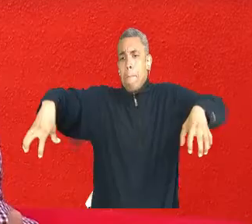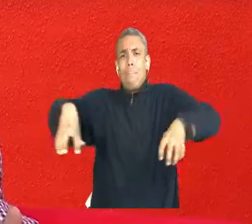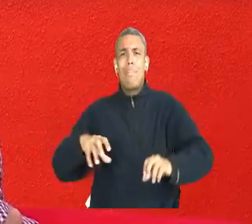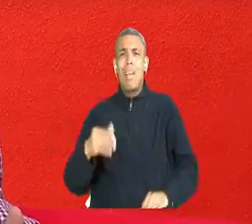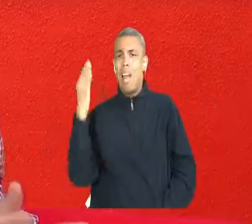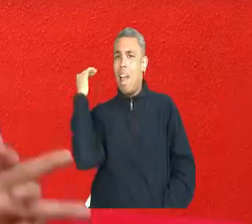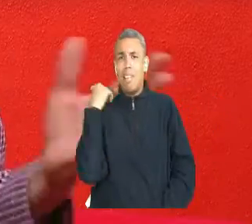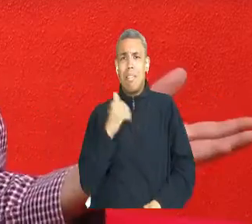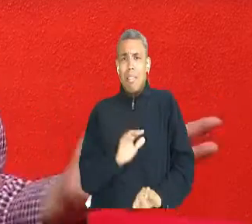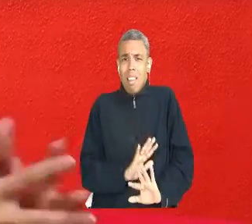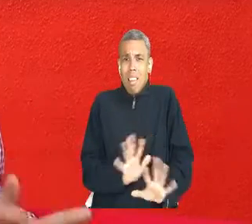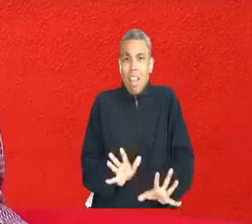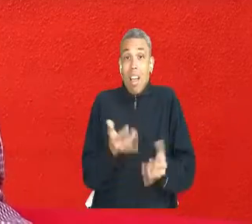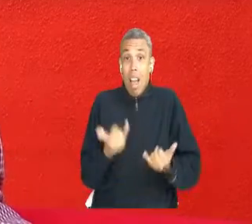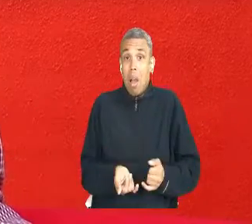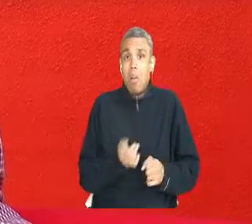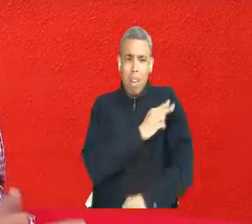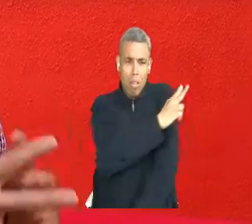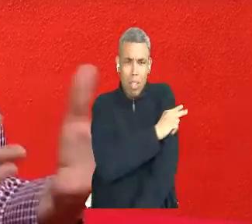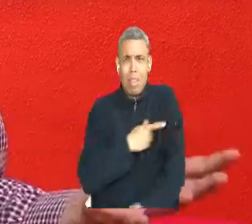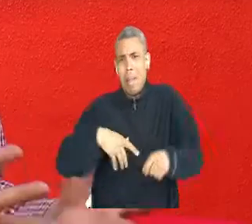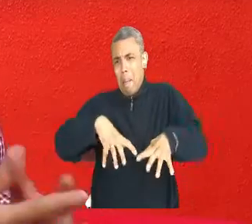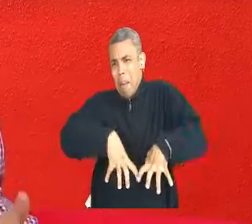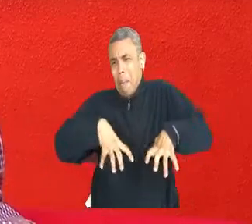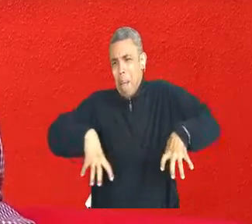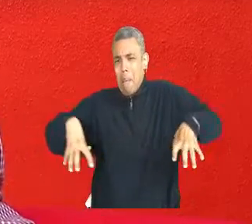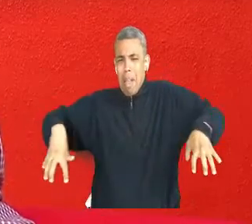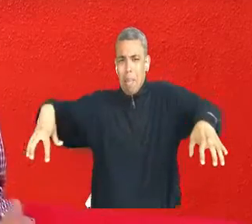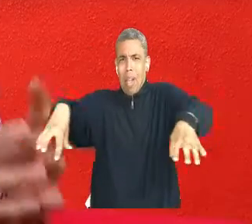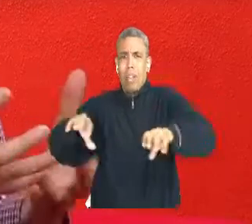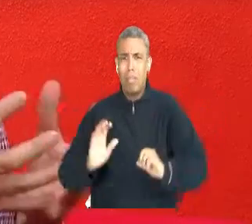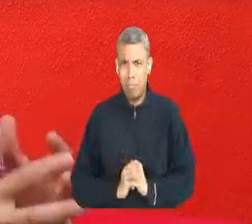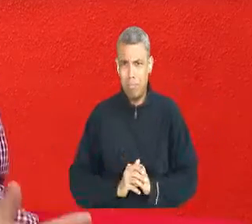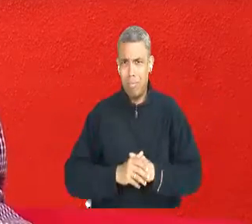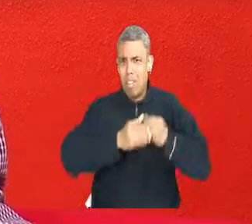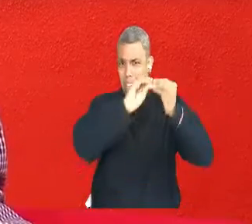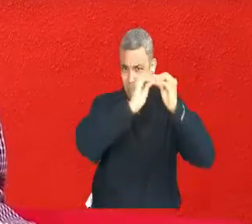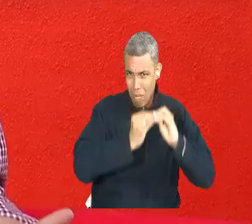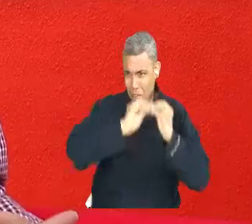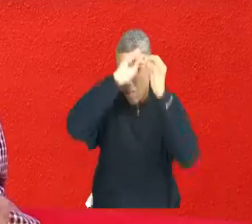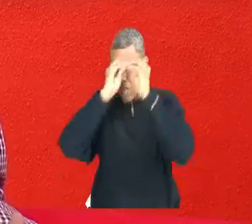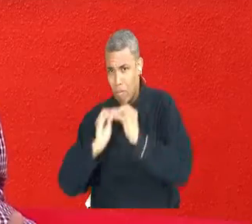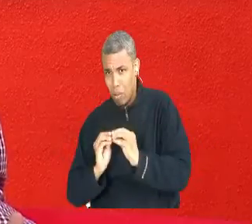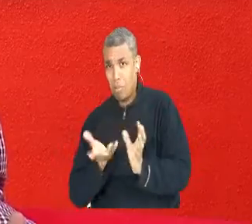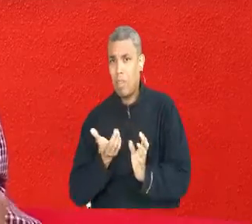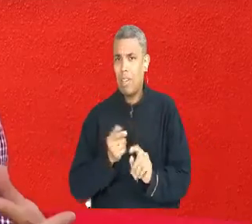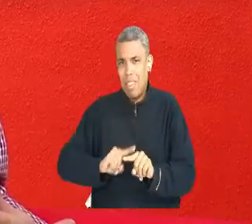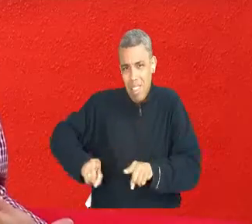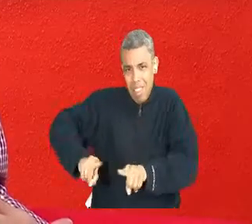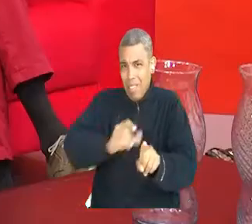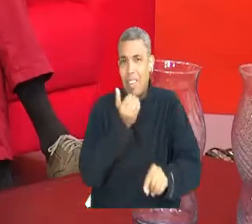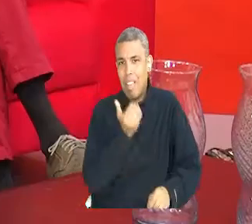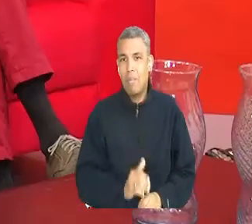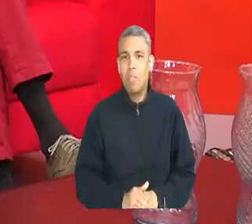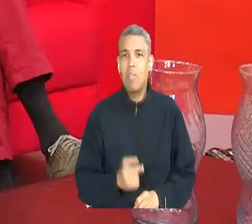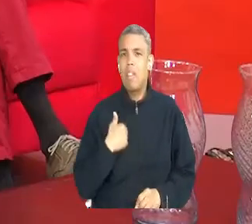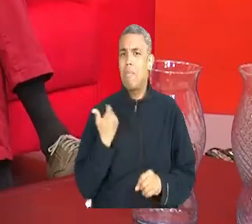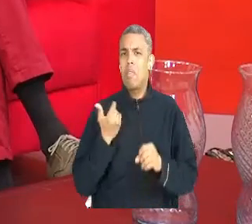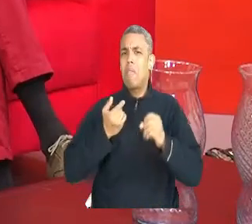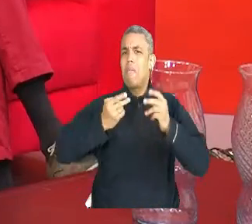de hoteles y con diferentes tipos de habitaciones con diferentes conceptos que dan esa digamos esa base de que la gente pueda venir y tenga